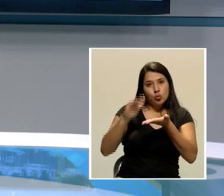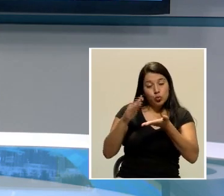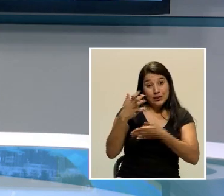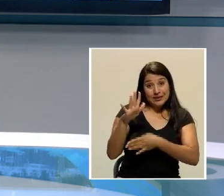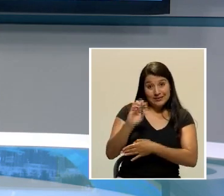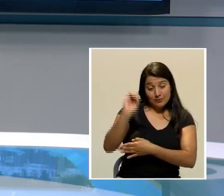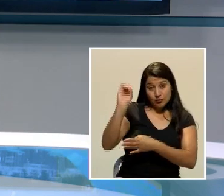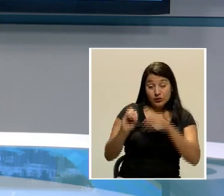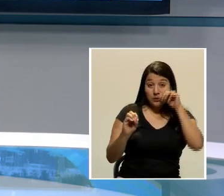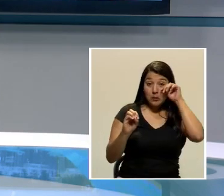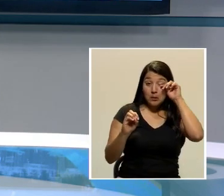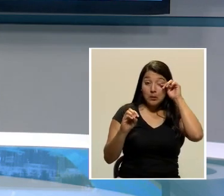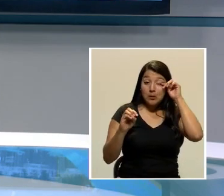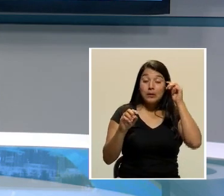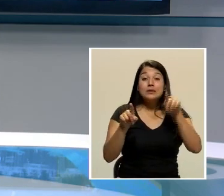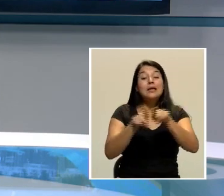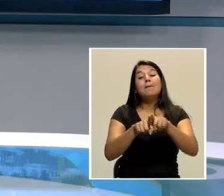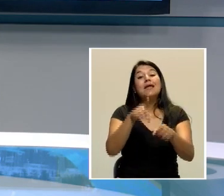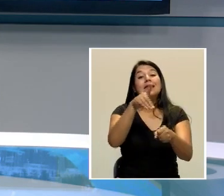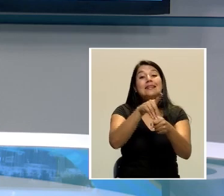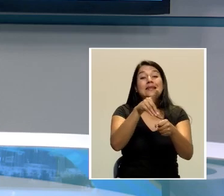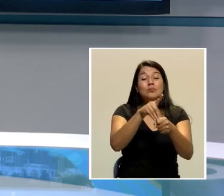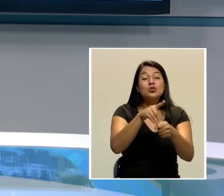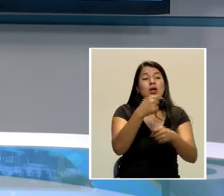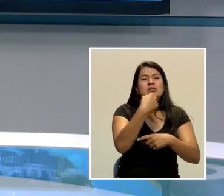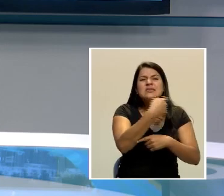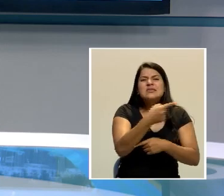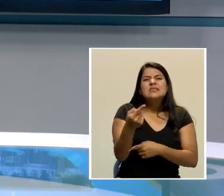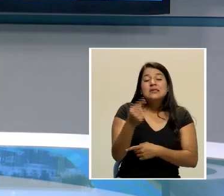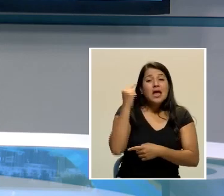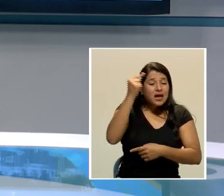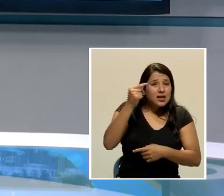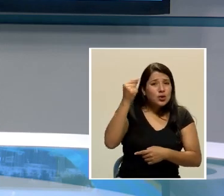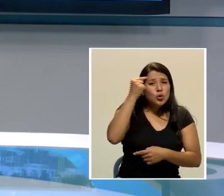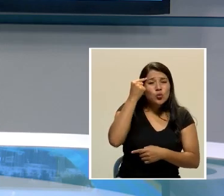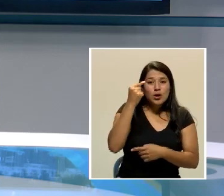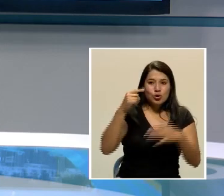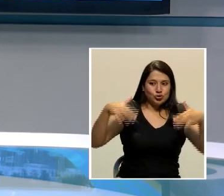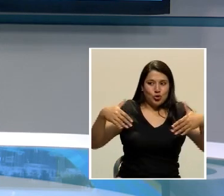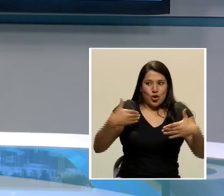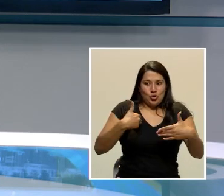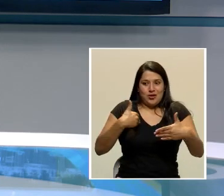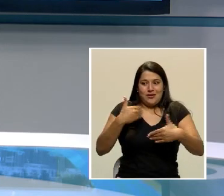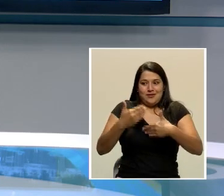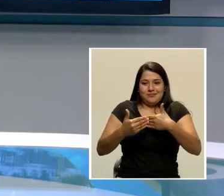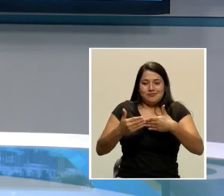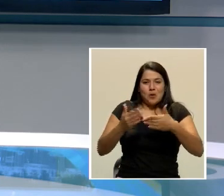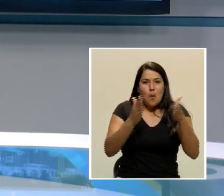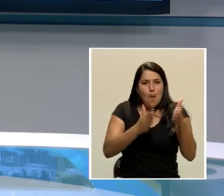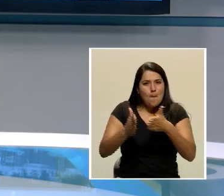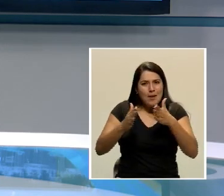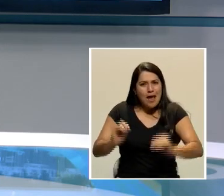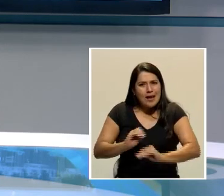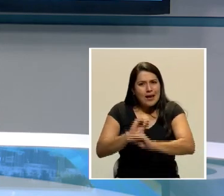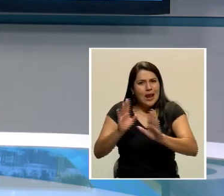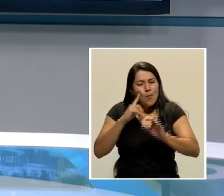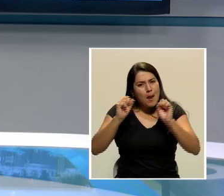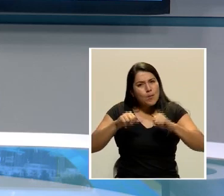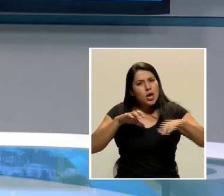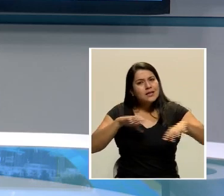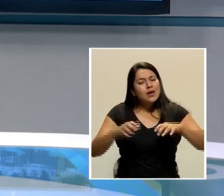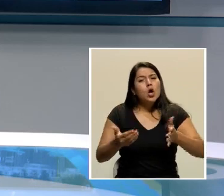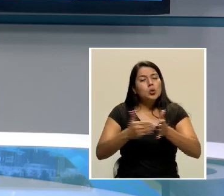Carlos Alvarado, lamentó el crecimiento del desempleo en el país y anunció una reducción en los salarios de